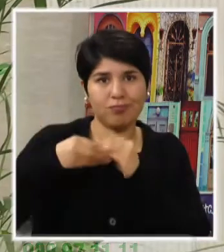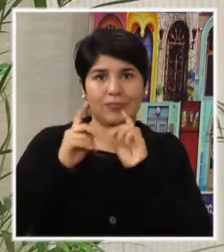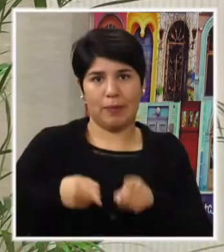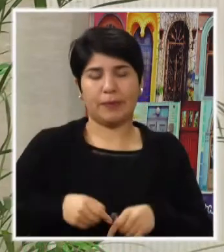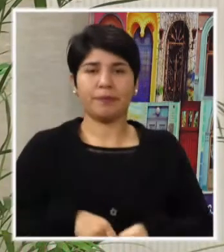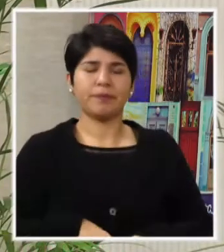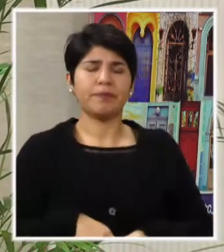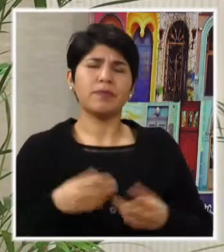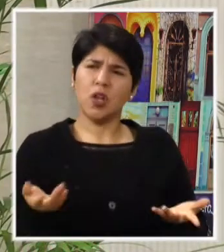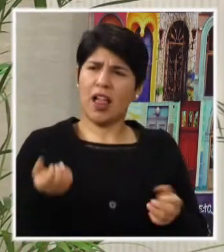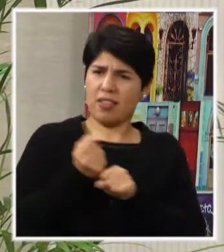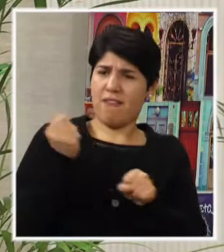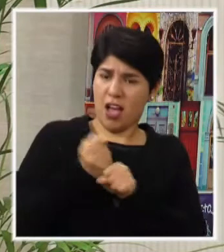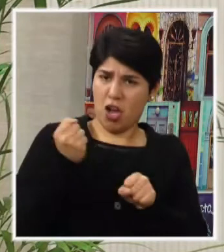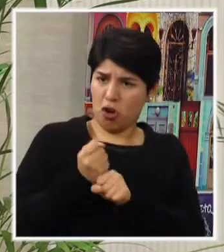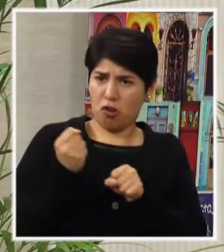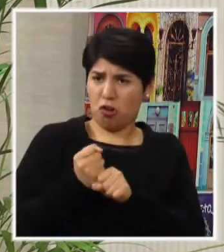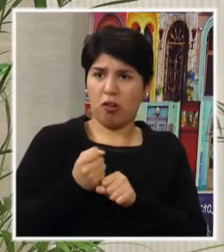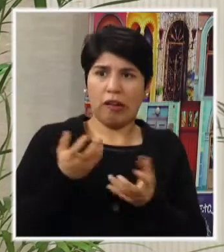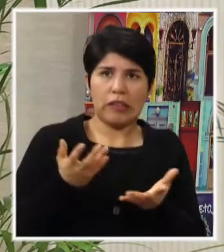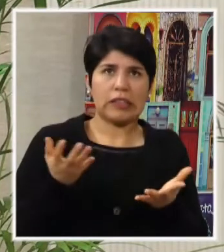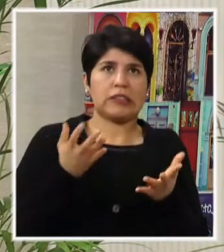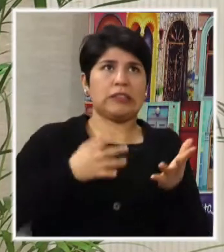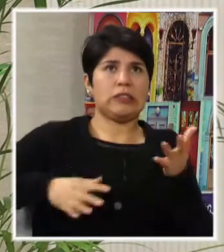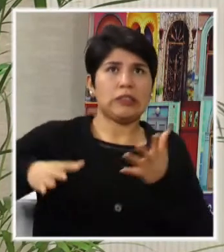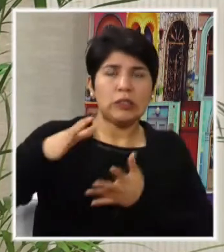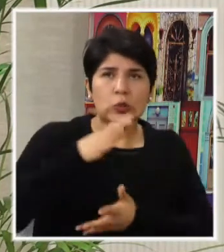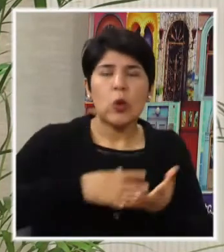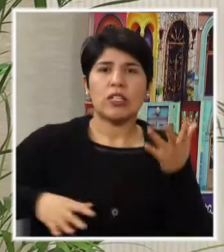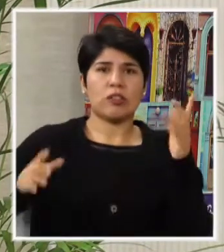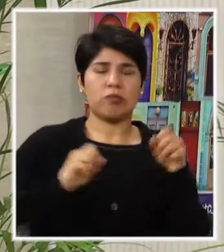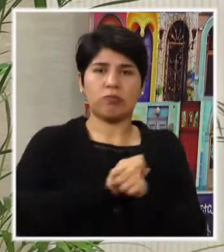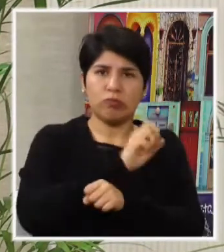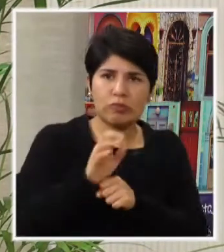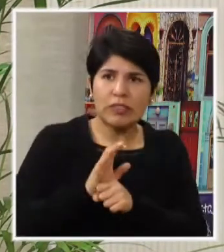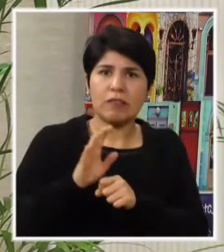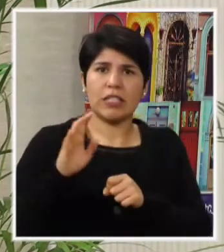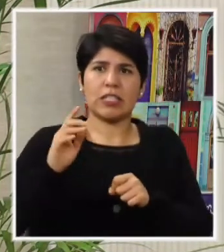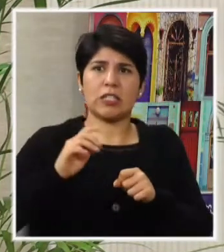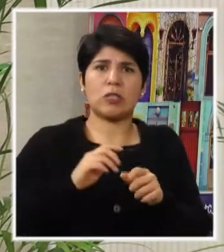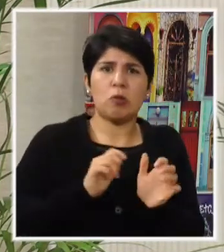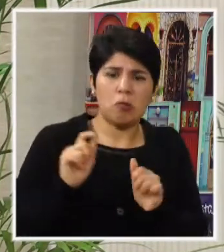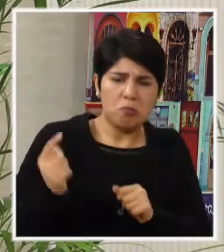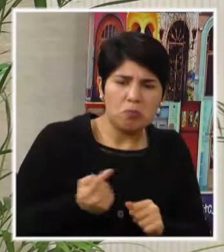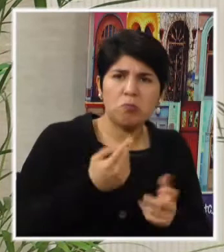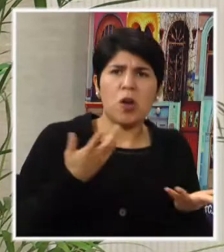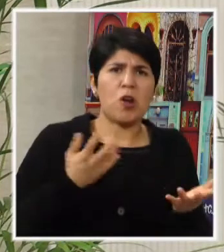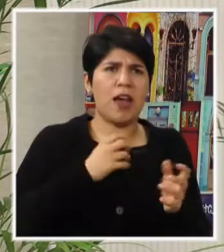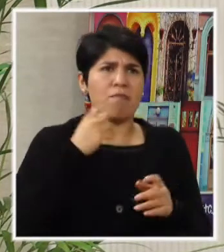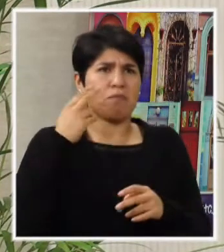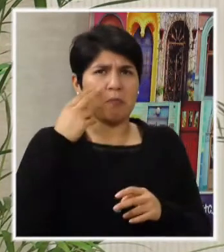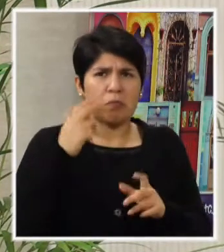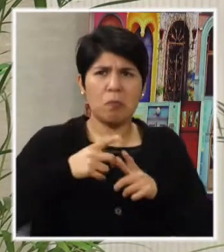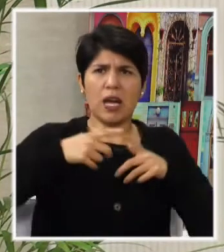incrementado el trabajo en con esto de la cco de la cuarentena o del aislamiento distanciamiento social que es lo que han notado que se anota una diferencia de